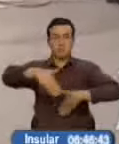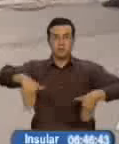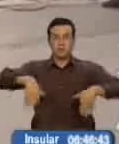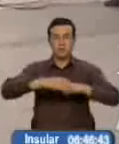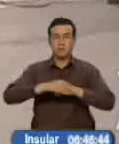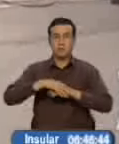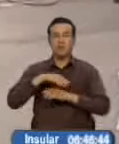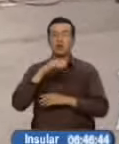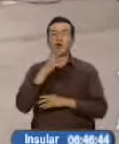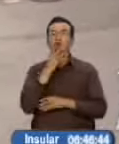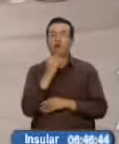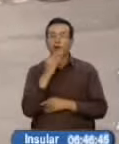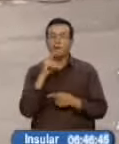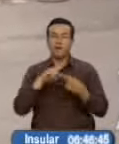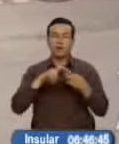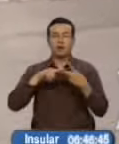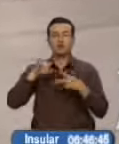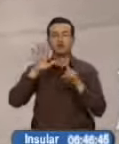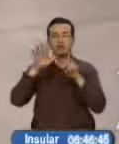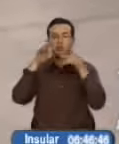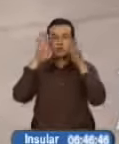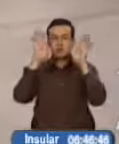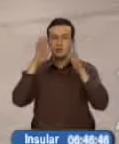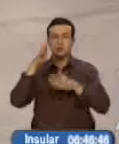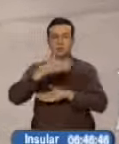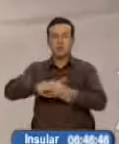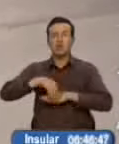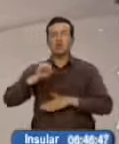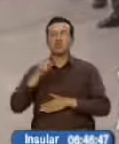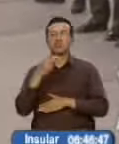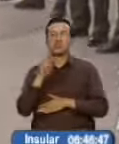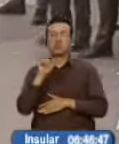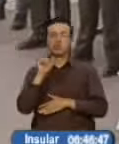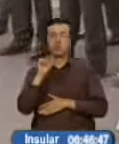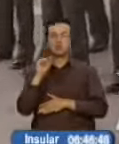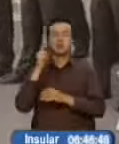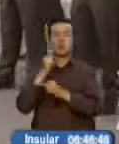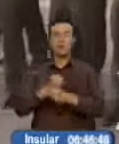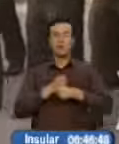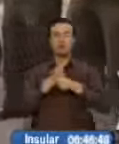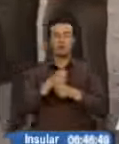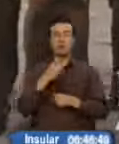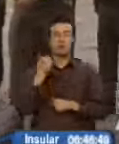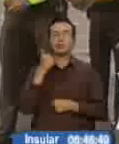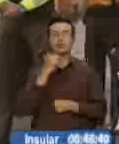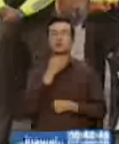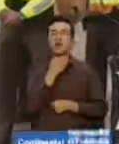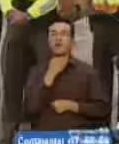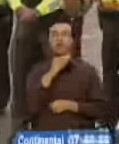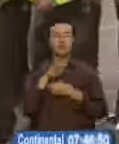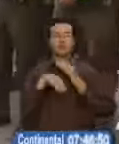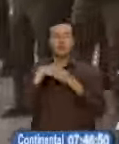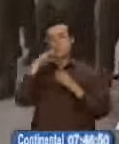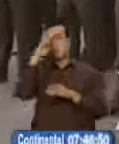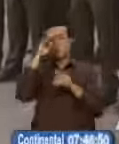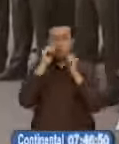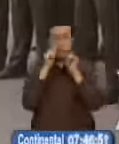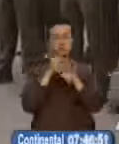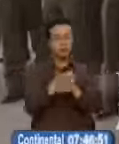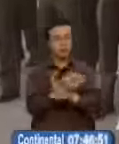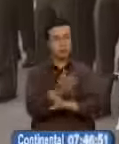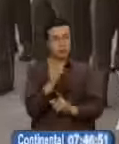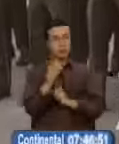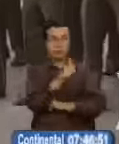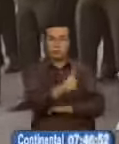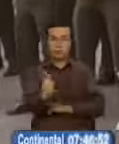son la Eloy Alfaro, la avenida 6 de diciembre, la avenida de los Chiris, Amazonas y 10 de agosto, así como el Boulevard de las Naciones Unidas. ¿Cuáles son las recomendaciones para